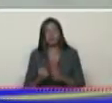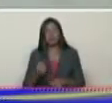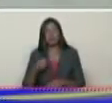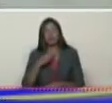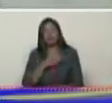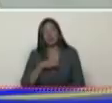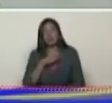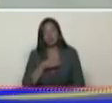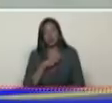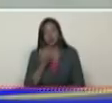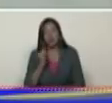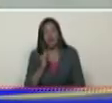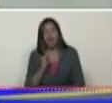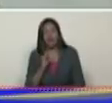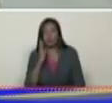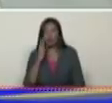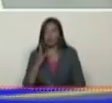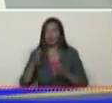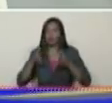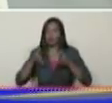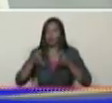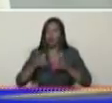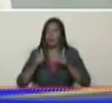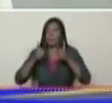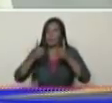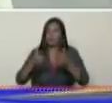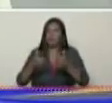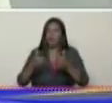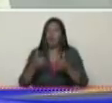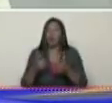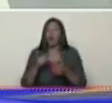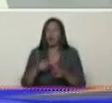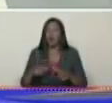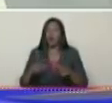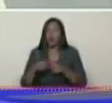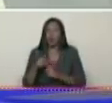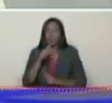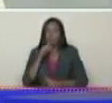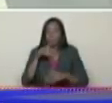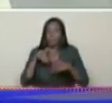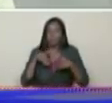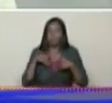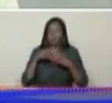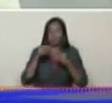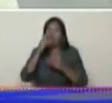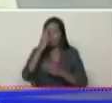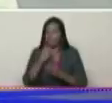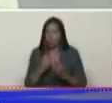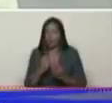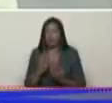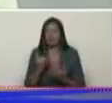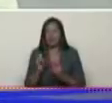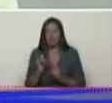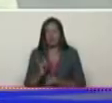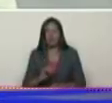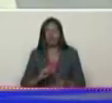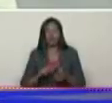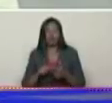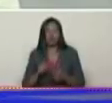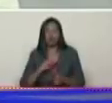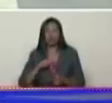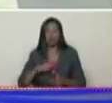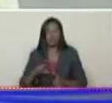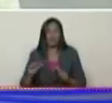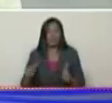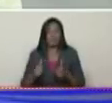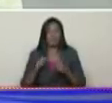las bases de misiones cuando nacieron, nacieron ubicadas en zona de silencio, que era la zona más pobre. Y por eso vamos a comenzar por